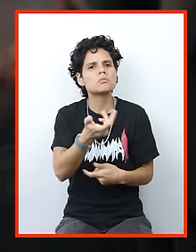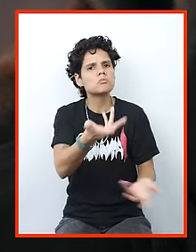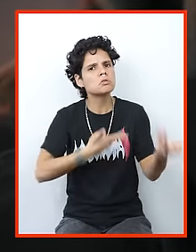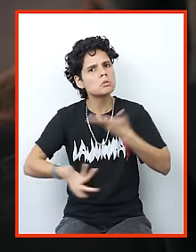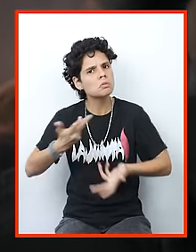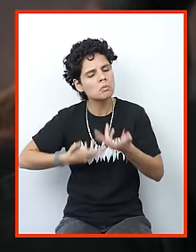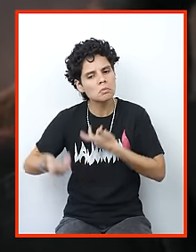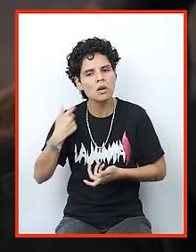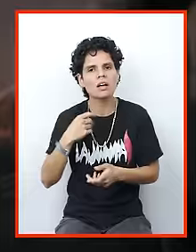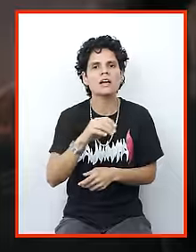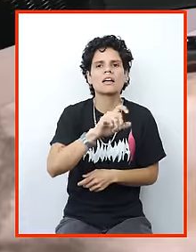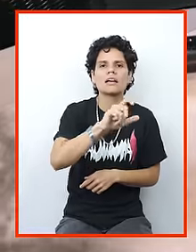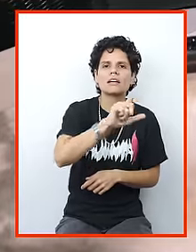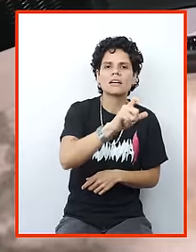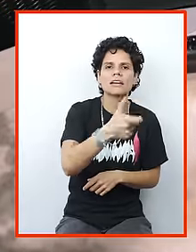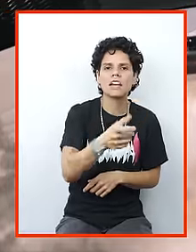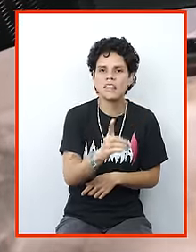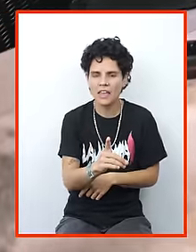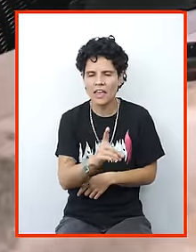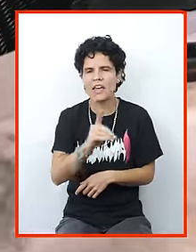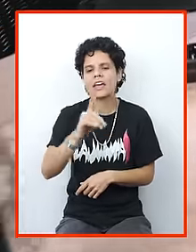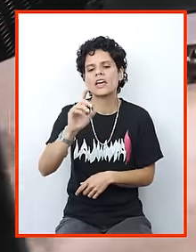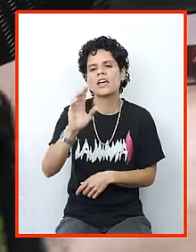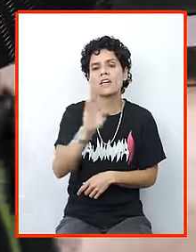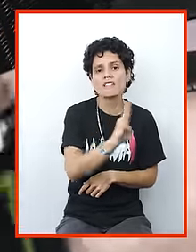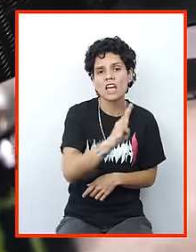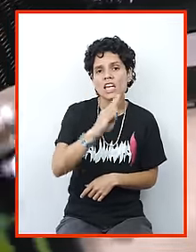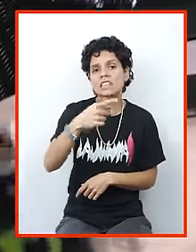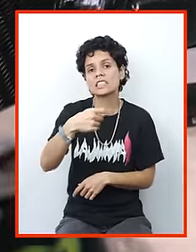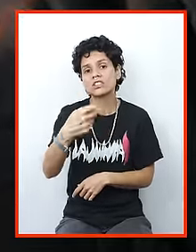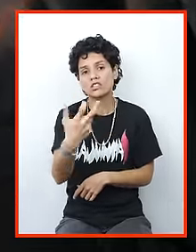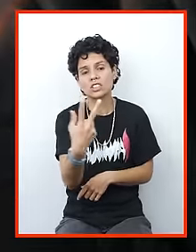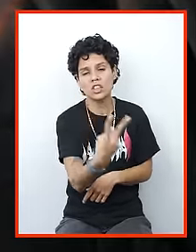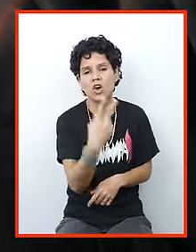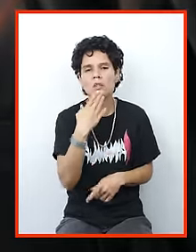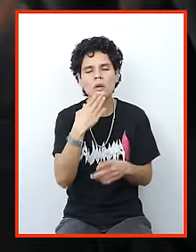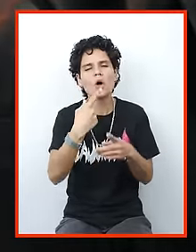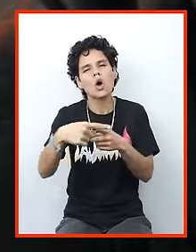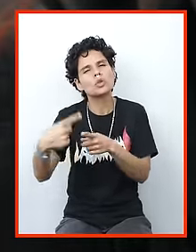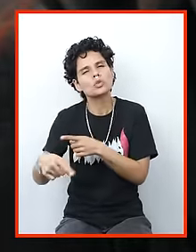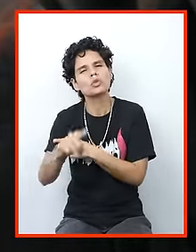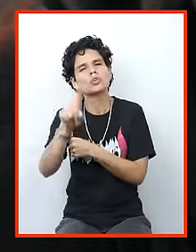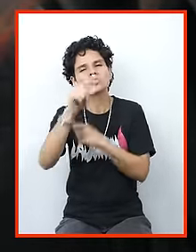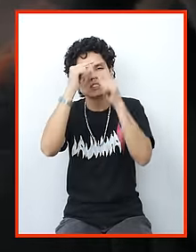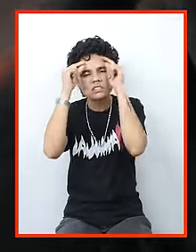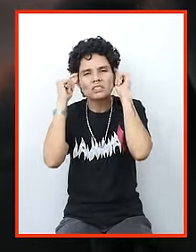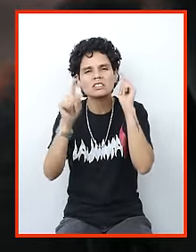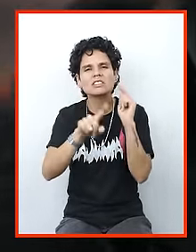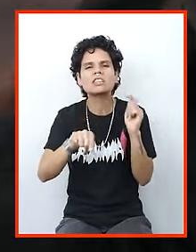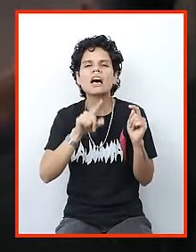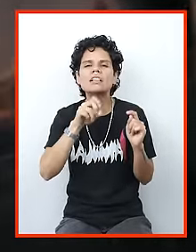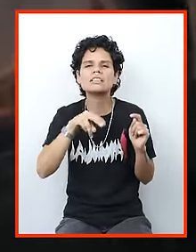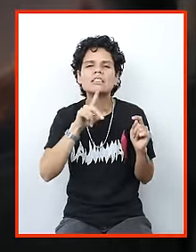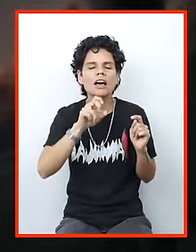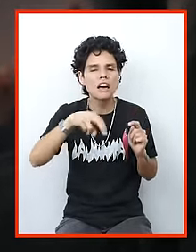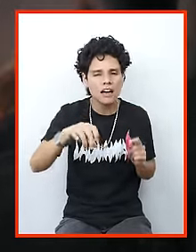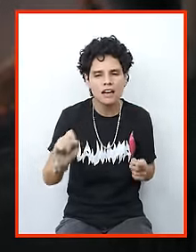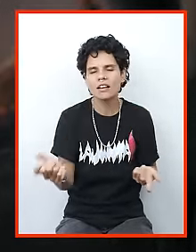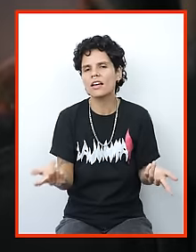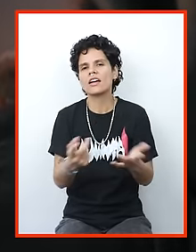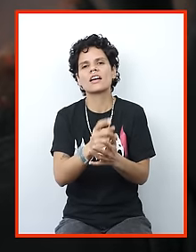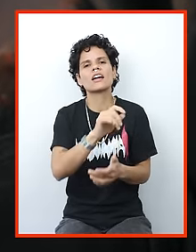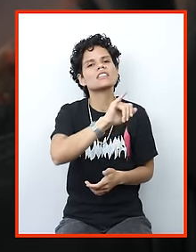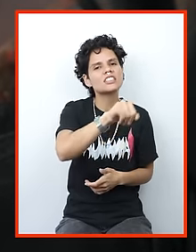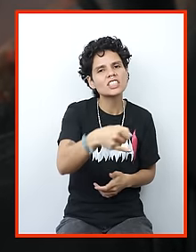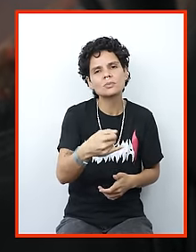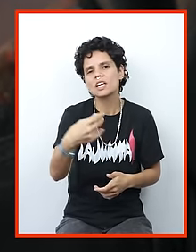Blink, los de... no sé, CDs de rock, que igual él tenía así como compilado, Jimi Hendrix, Santana. Y escuchábamos eso en el auto así fuerte y